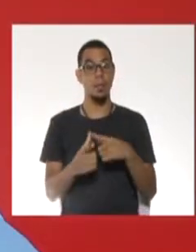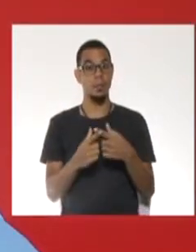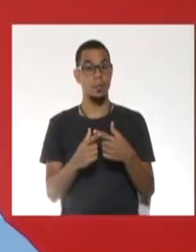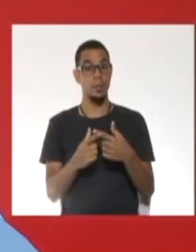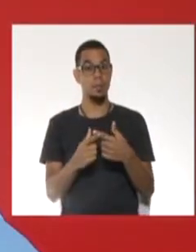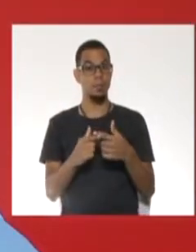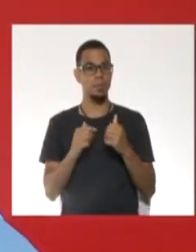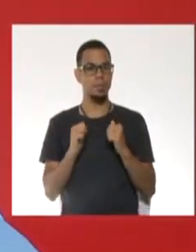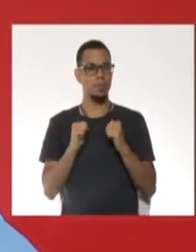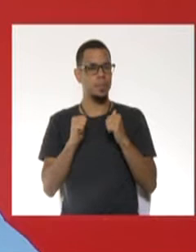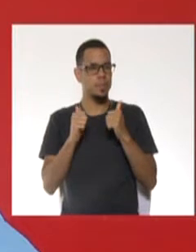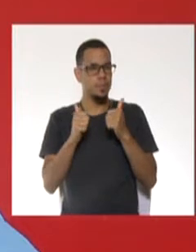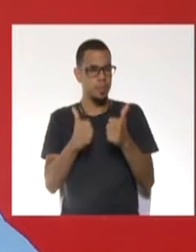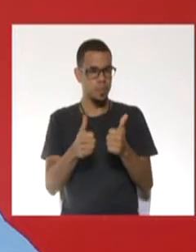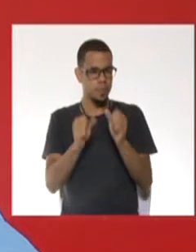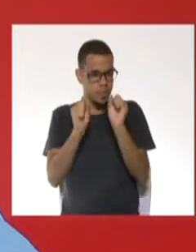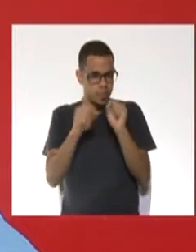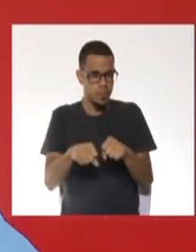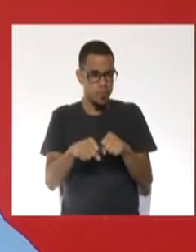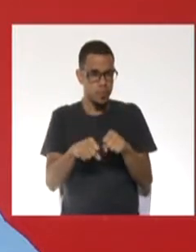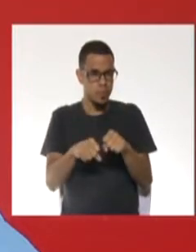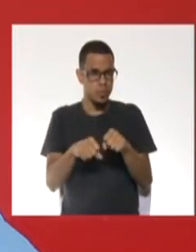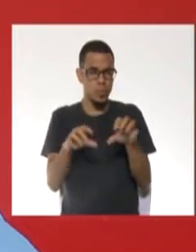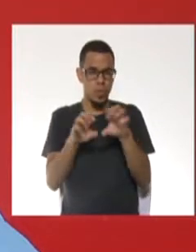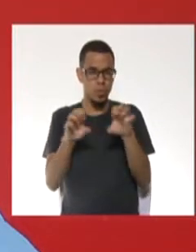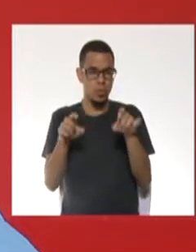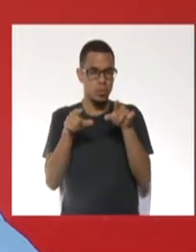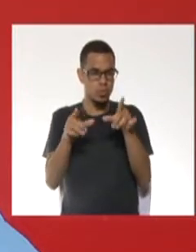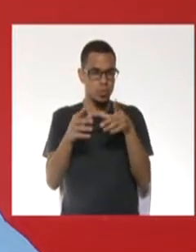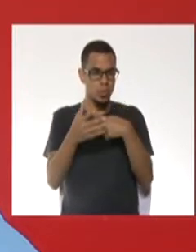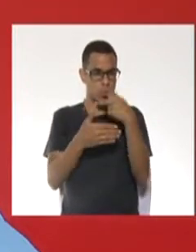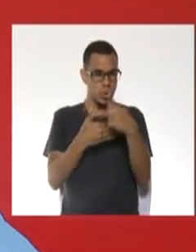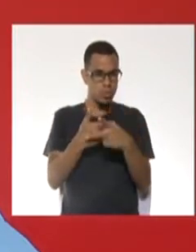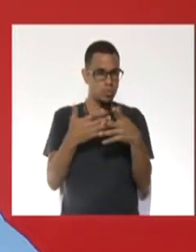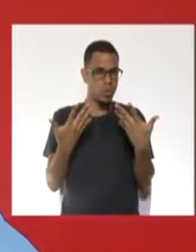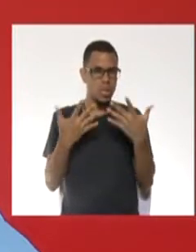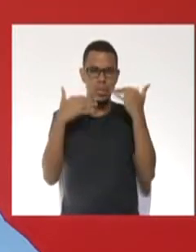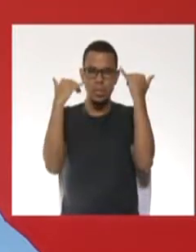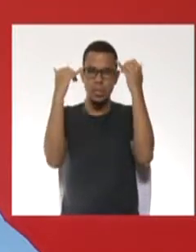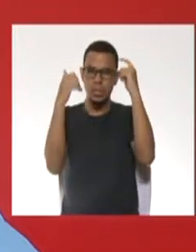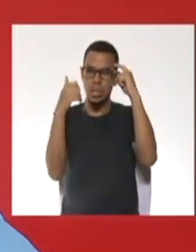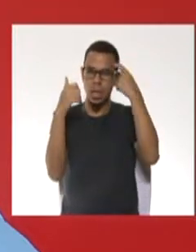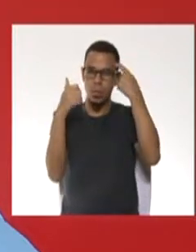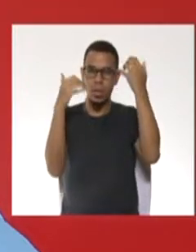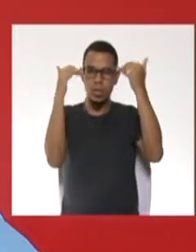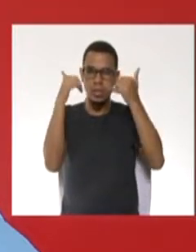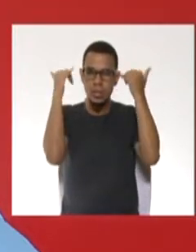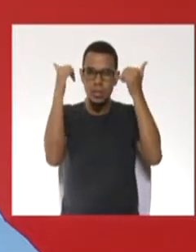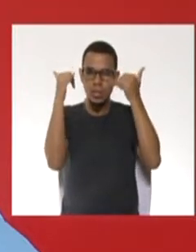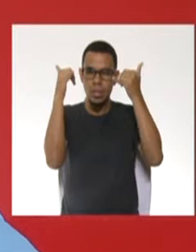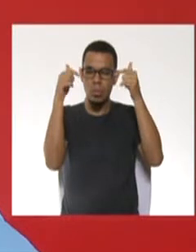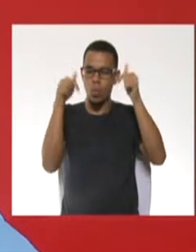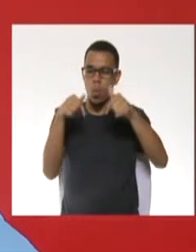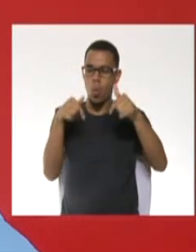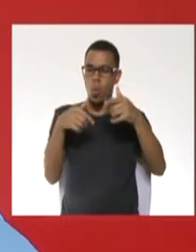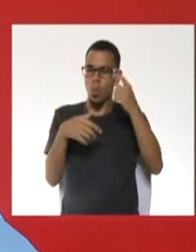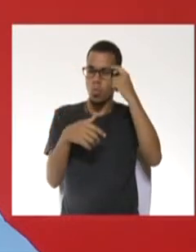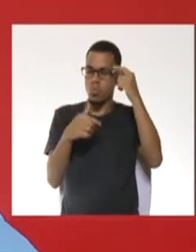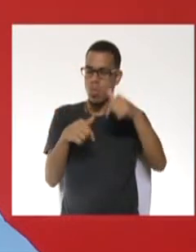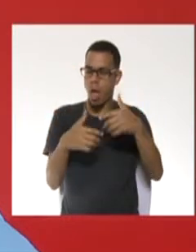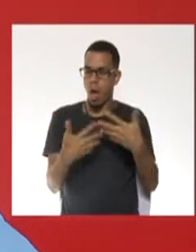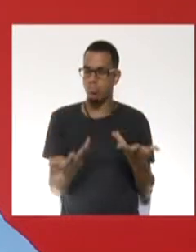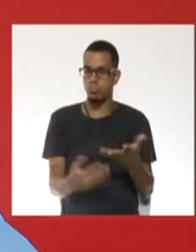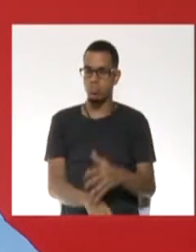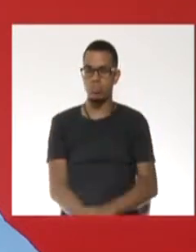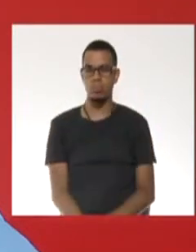vamos a dar inicio a nuestro programa, su programa de la mejor forma. Sí, ¿con qué se celebra? ¿Qué se recuerda o qué se conmemora?